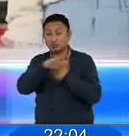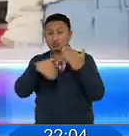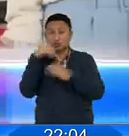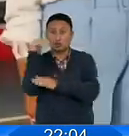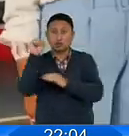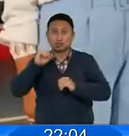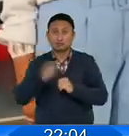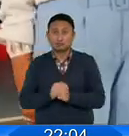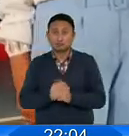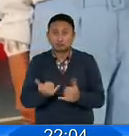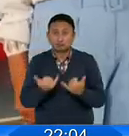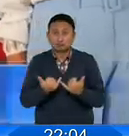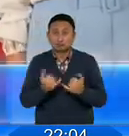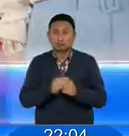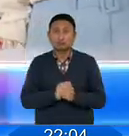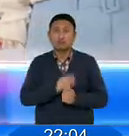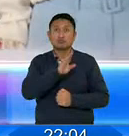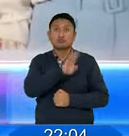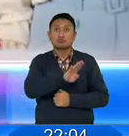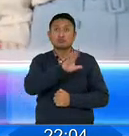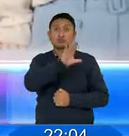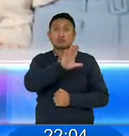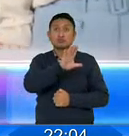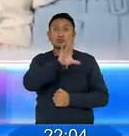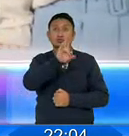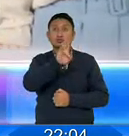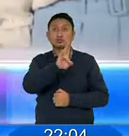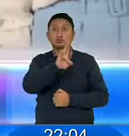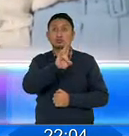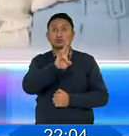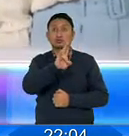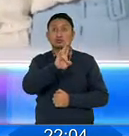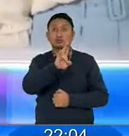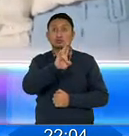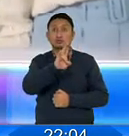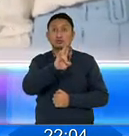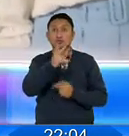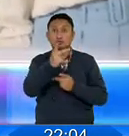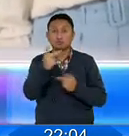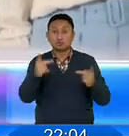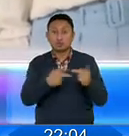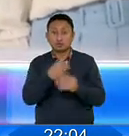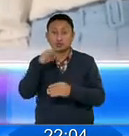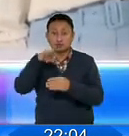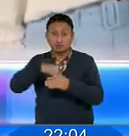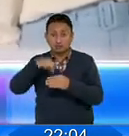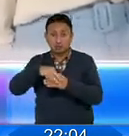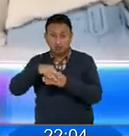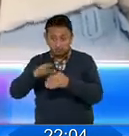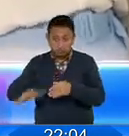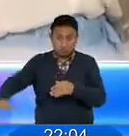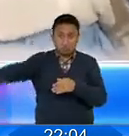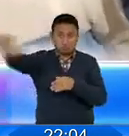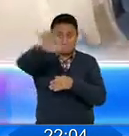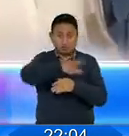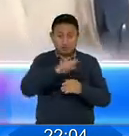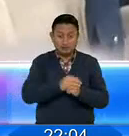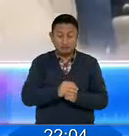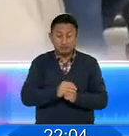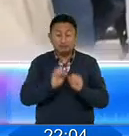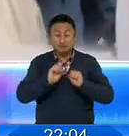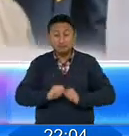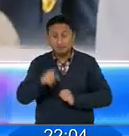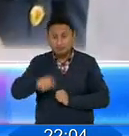Hoy hemos abierto 457 recintos electorales. Y la apertura